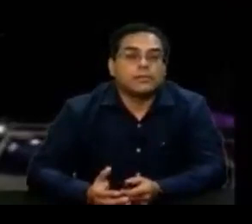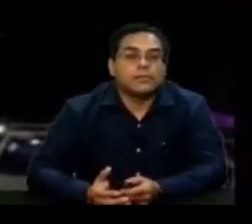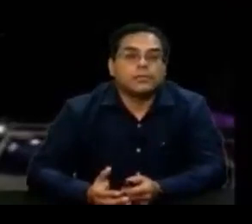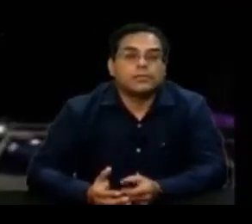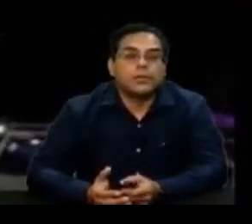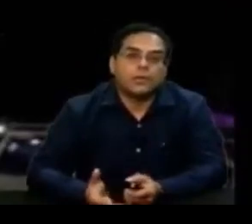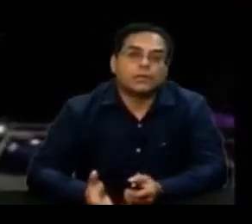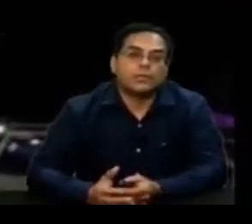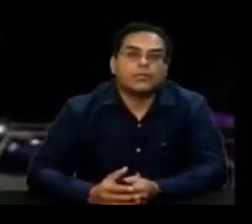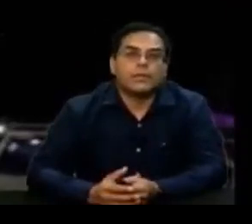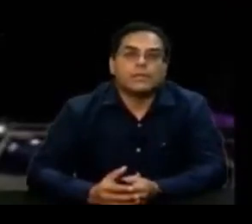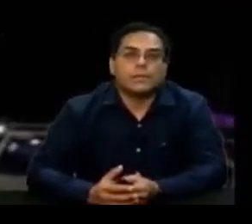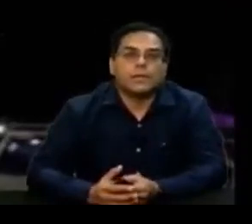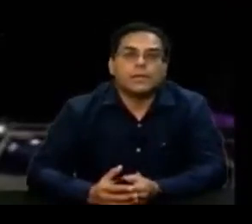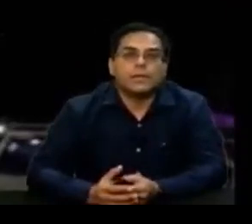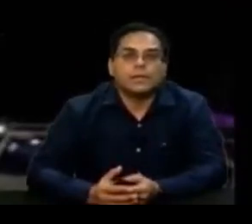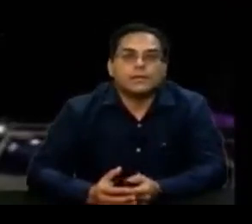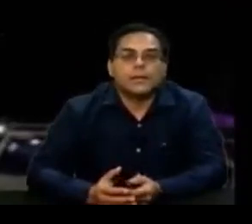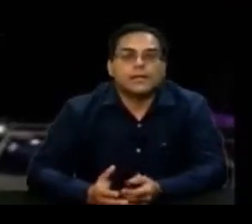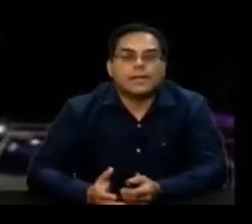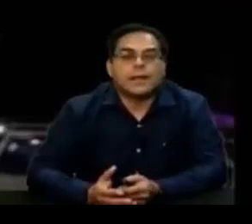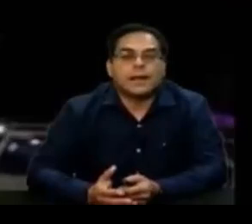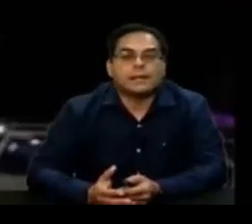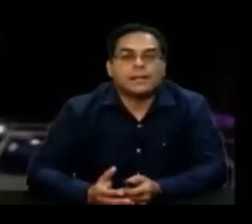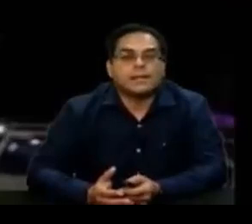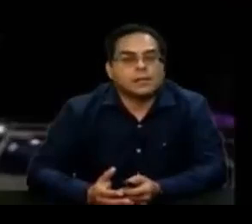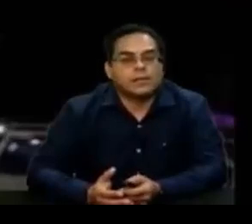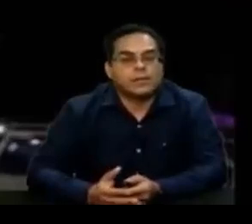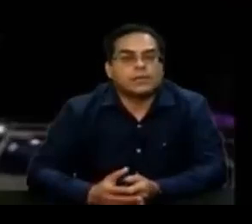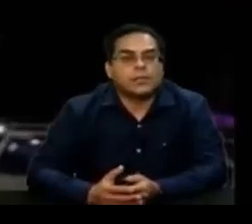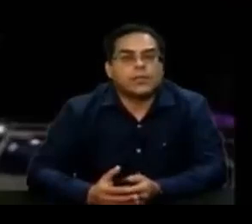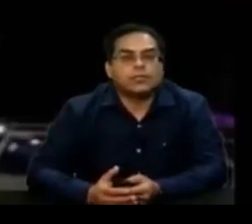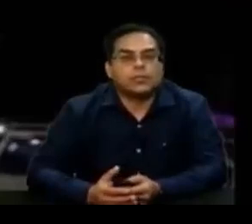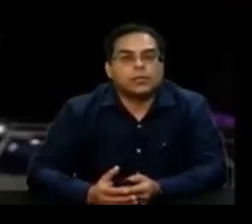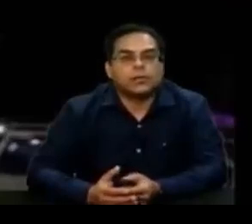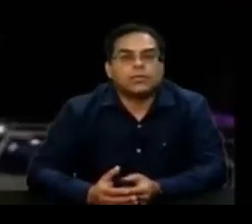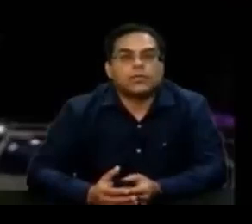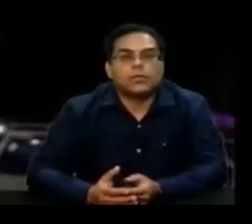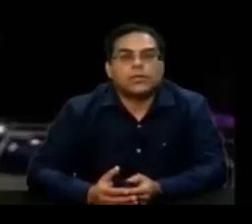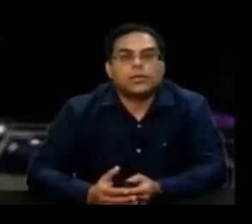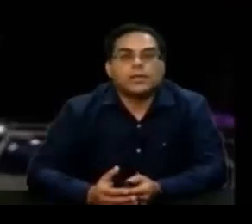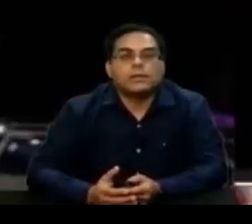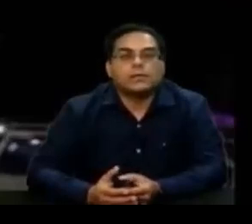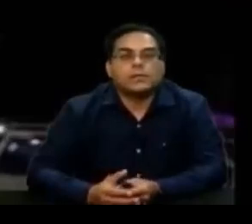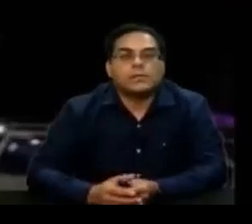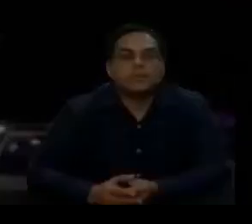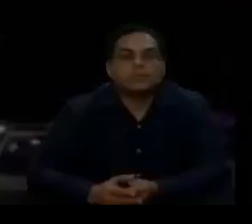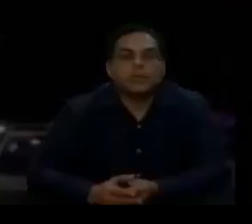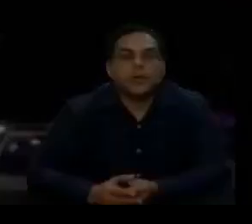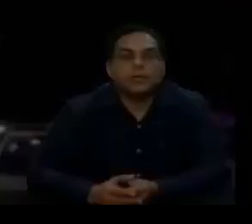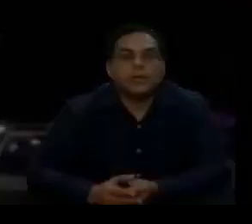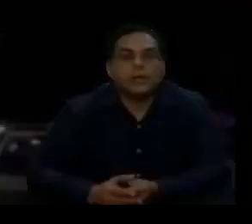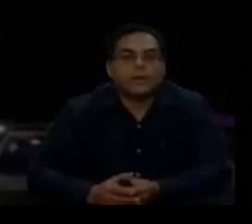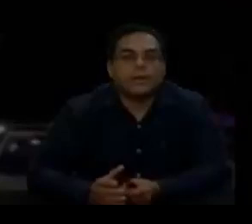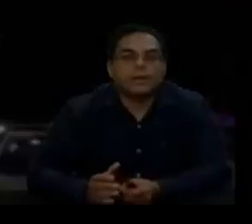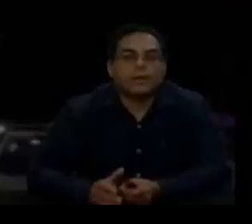Entonces decidimos, bueno, la tomografía se ve que está herniada la grasa y seguramente atrapado el músculo recto inferior. Entonces decidimos colocar